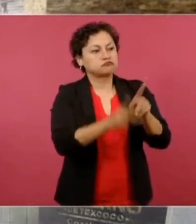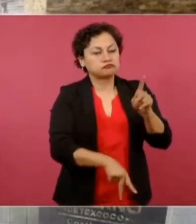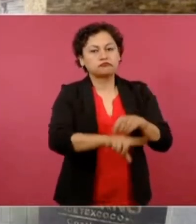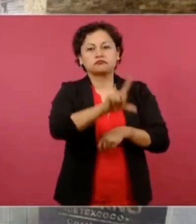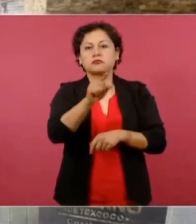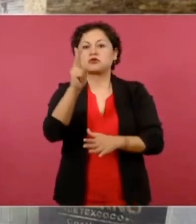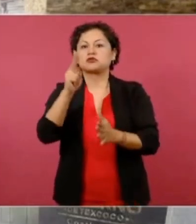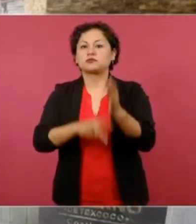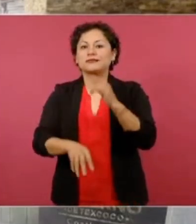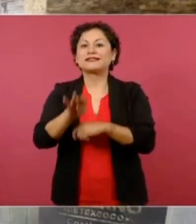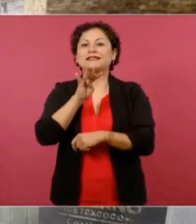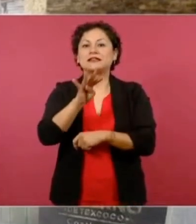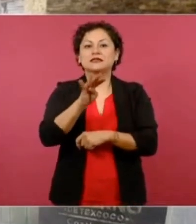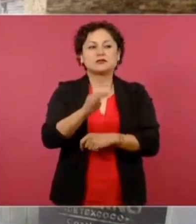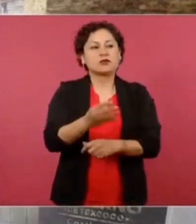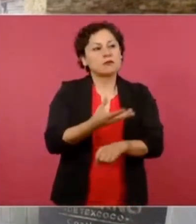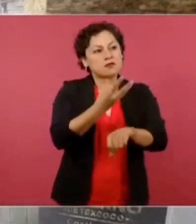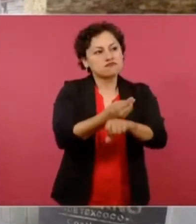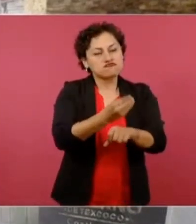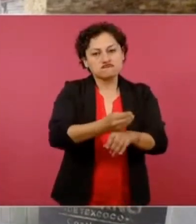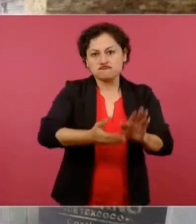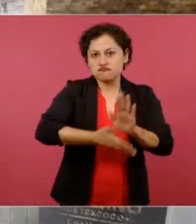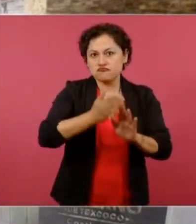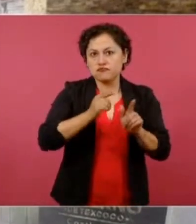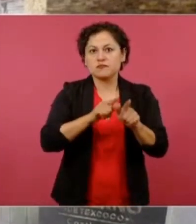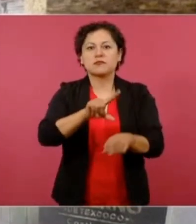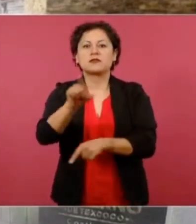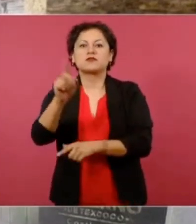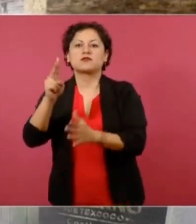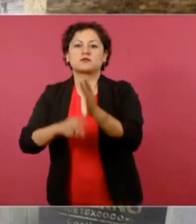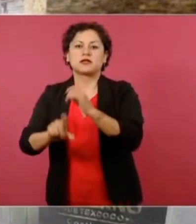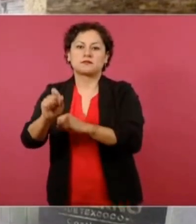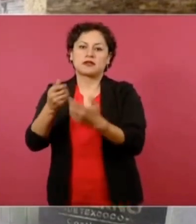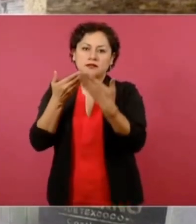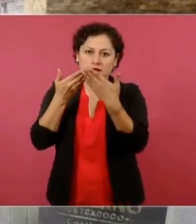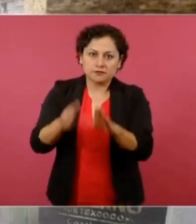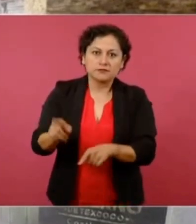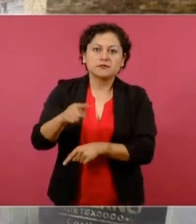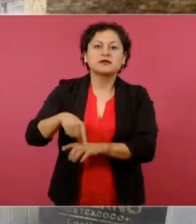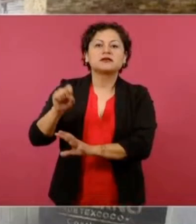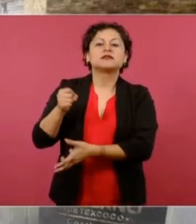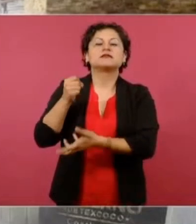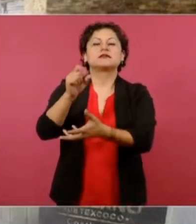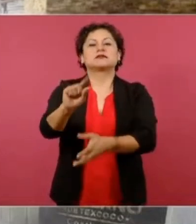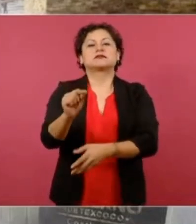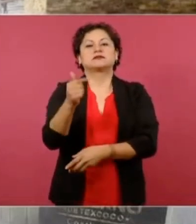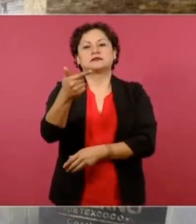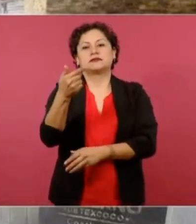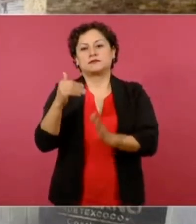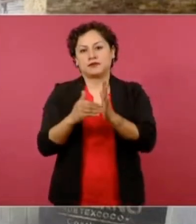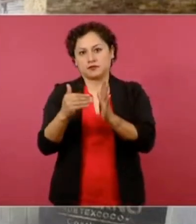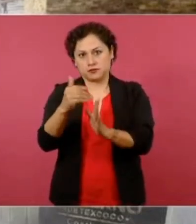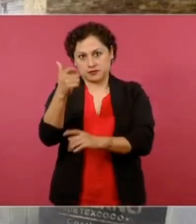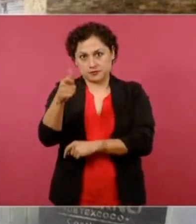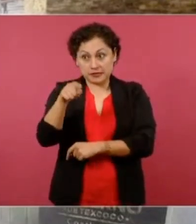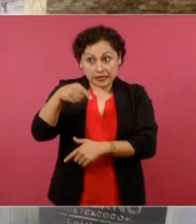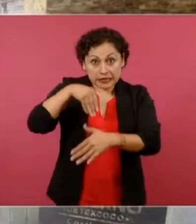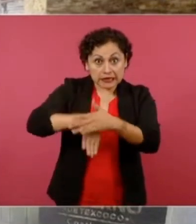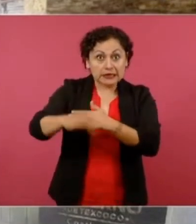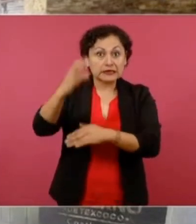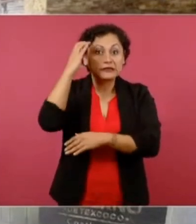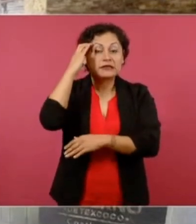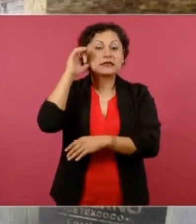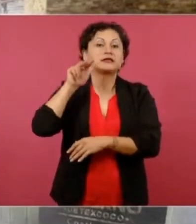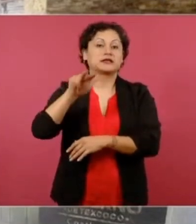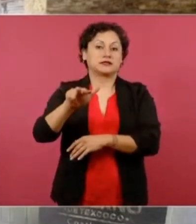entró en operación en 2020. Fue una inversión de 71 millones de pesos, un hospital de 18 camas. Pero también entraron en operación